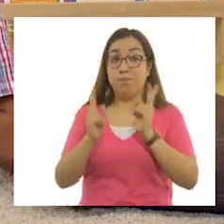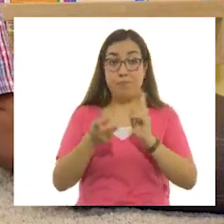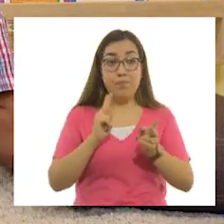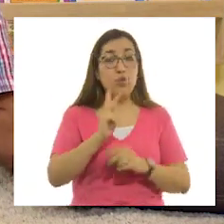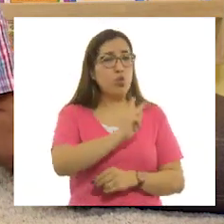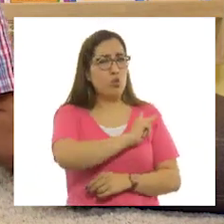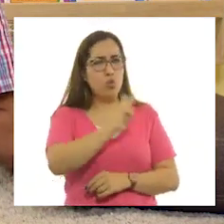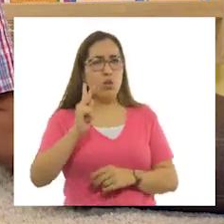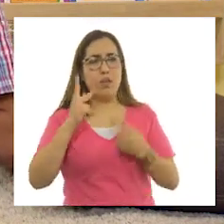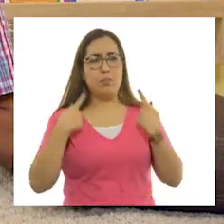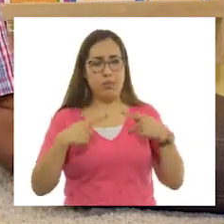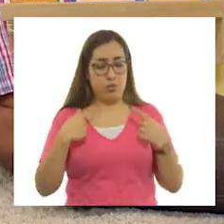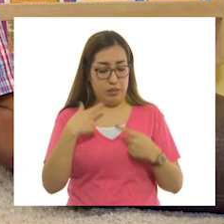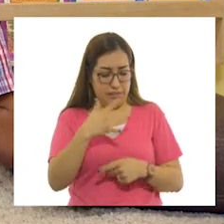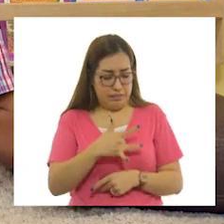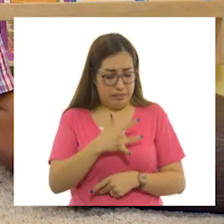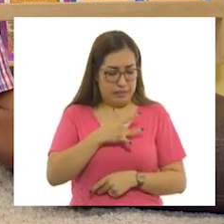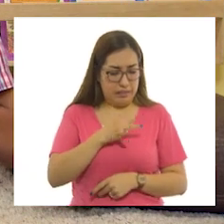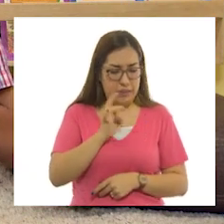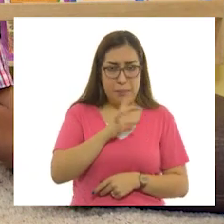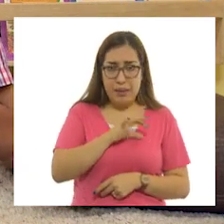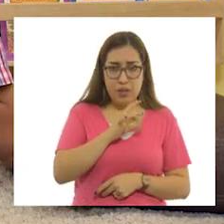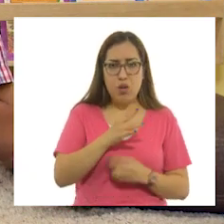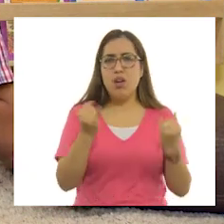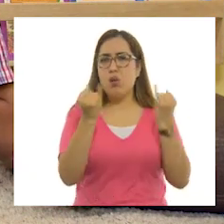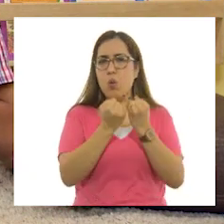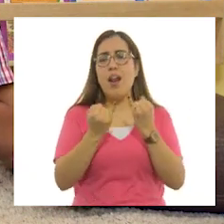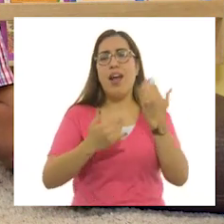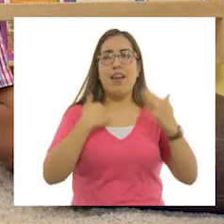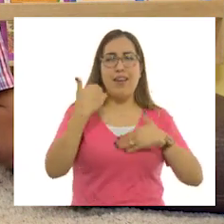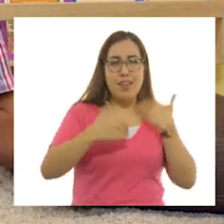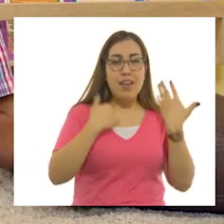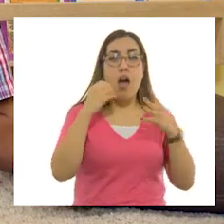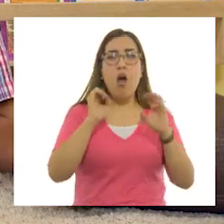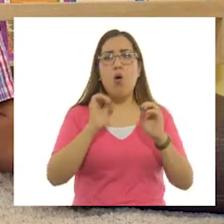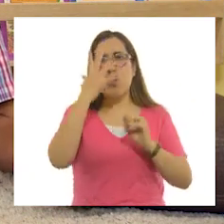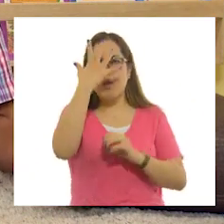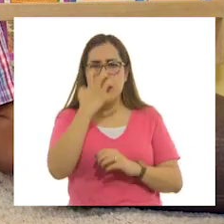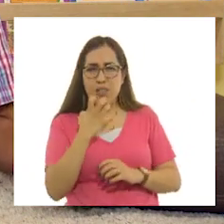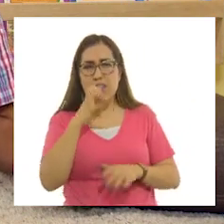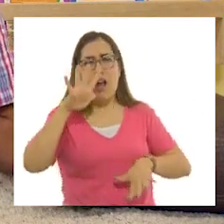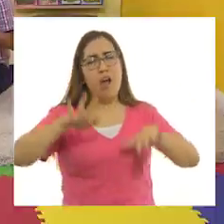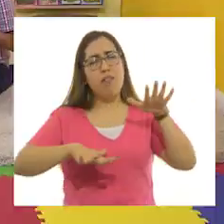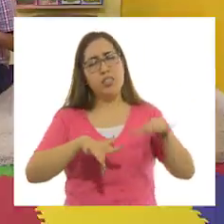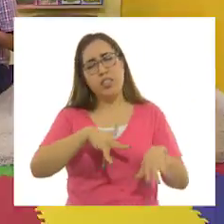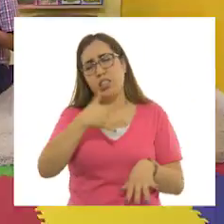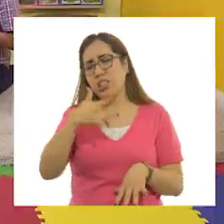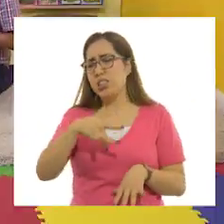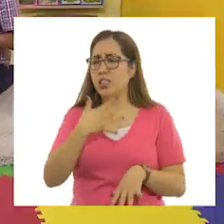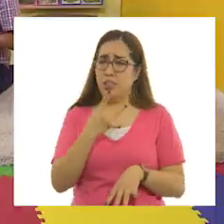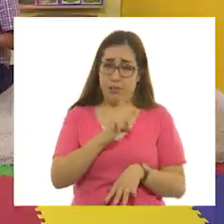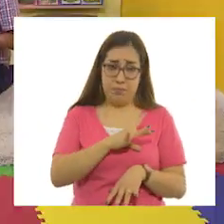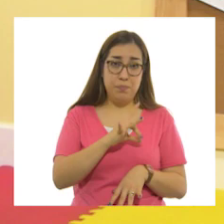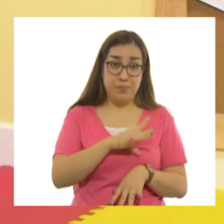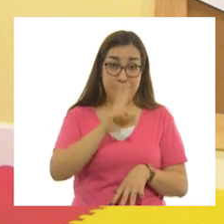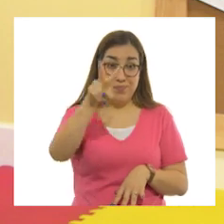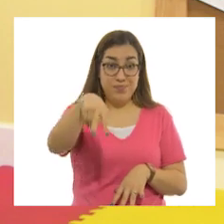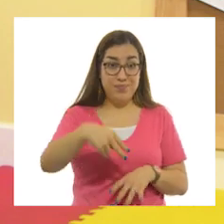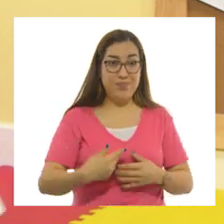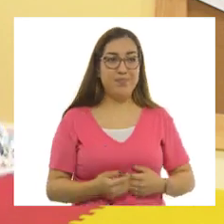miedo alguna vez al igual que la alegría o la tristeza hay situaciones que nos causan miedo no crees adriano